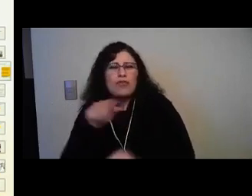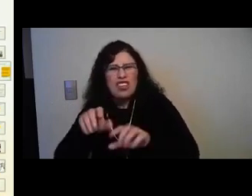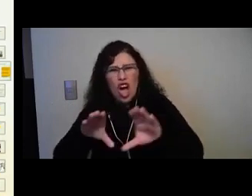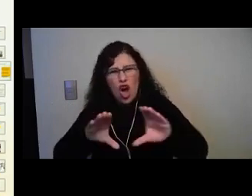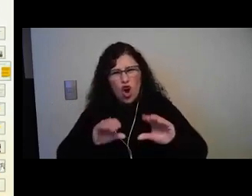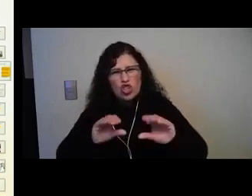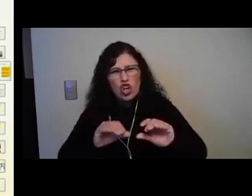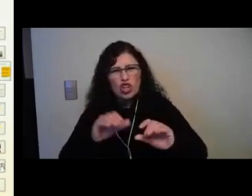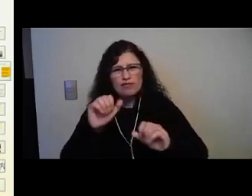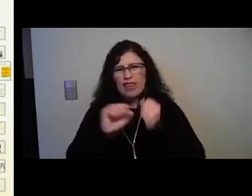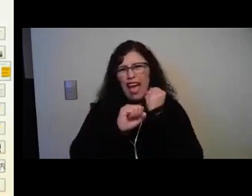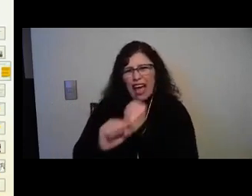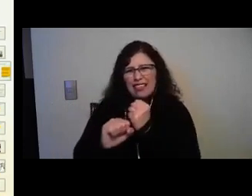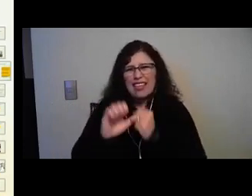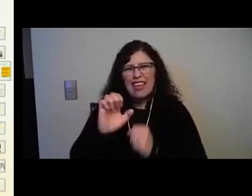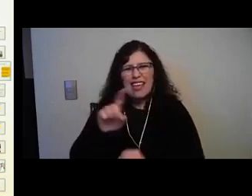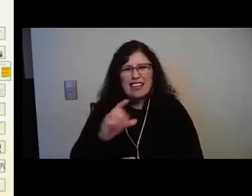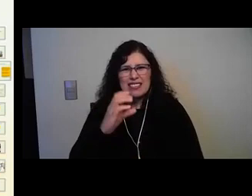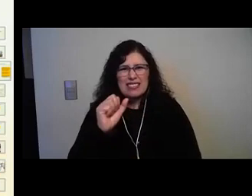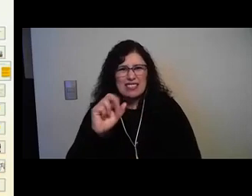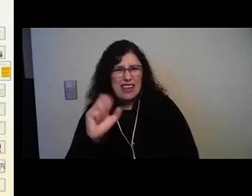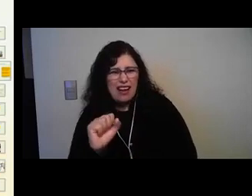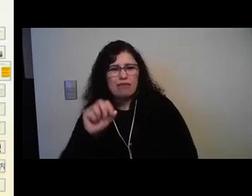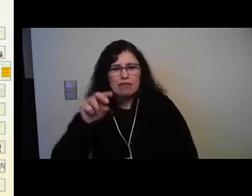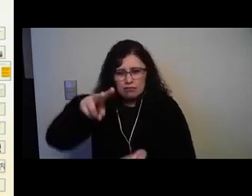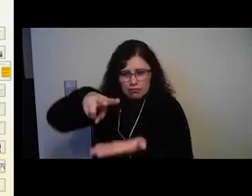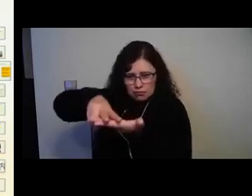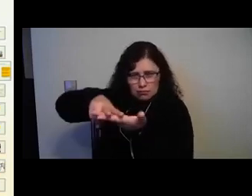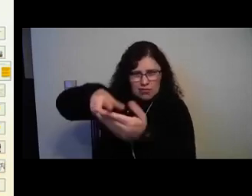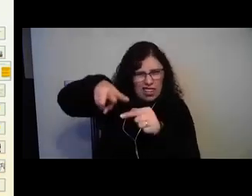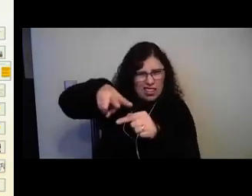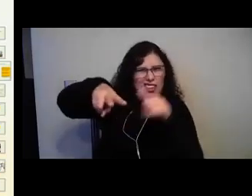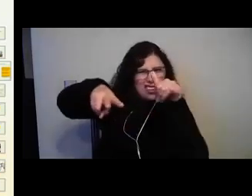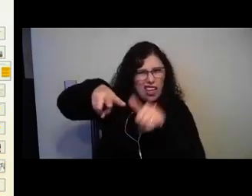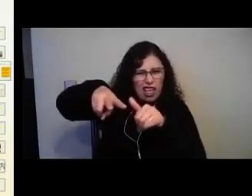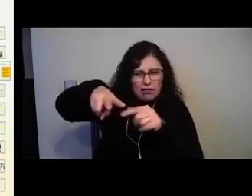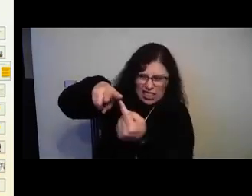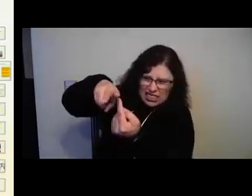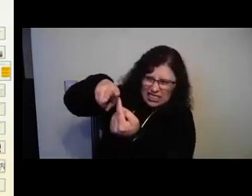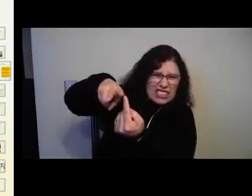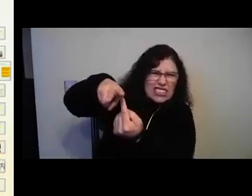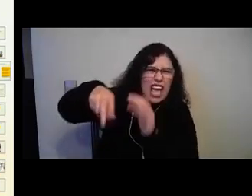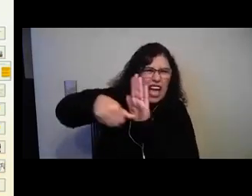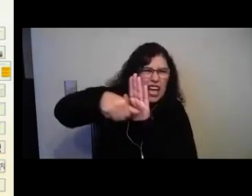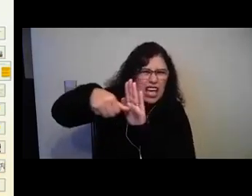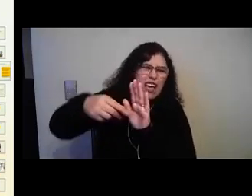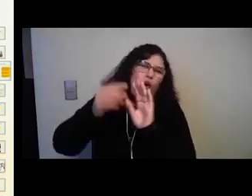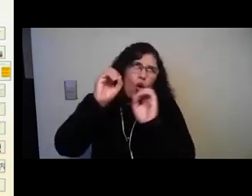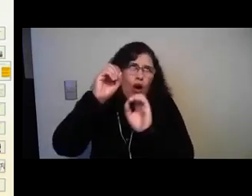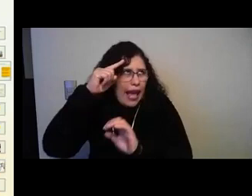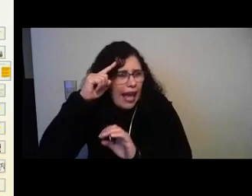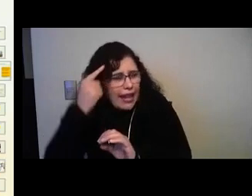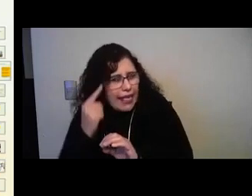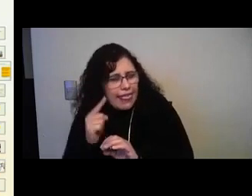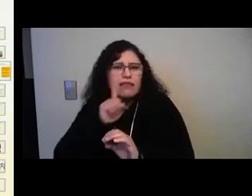el colchón se llama antiescara, no quita la posibilidad de que ese paciente no tenga escara. Entonces, a pesar de que un adulto mayor